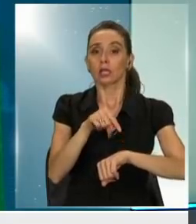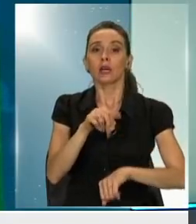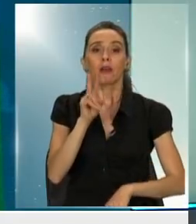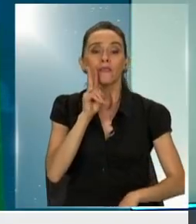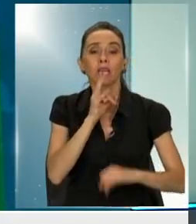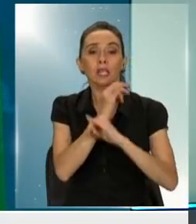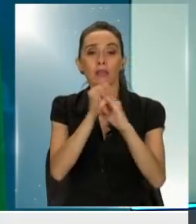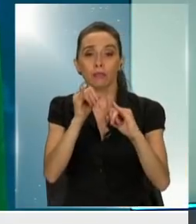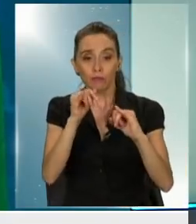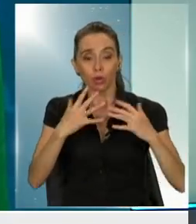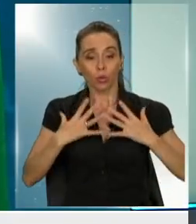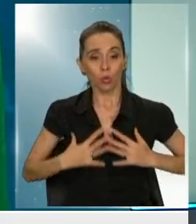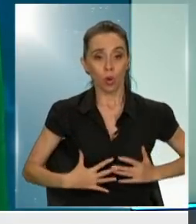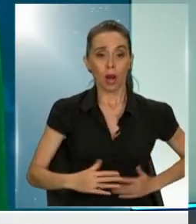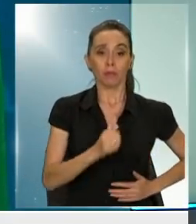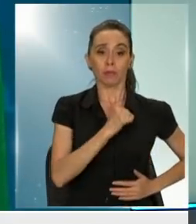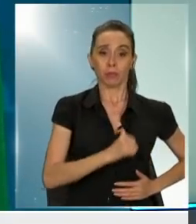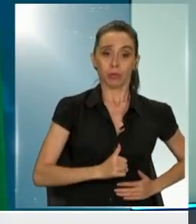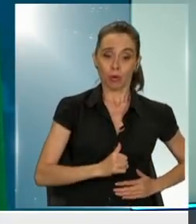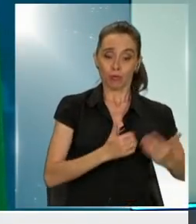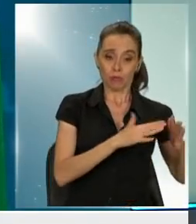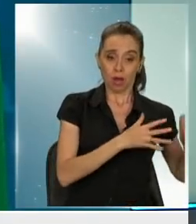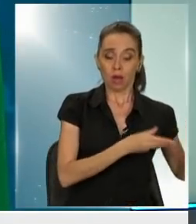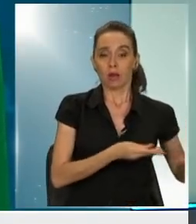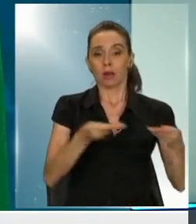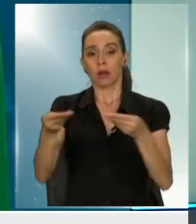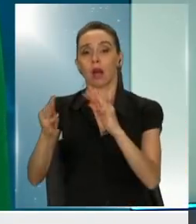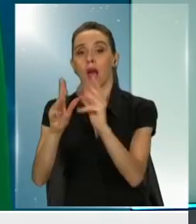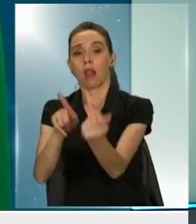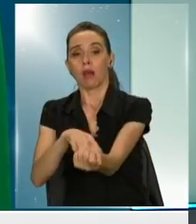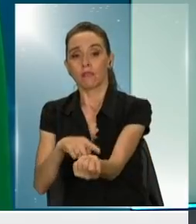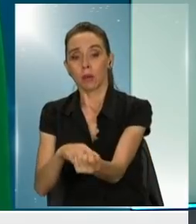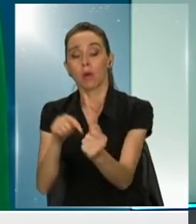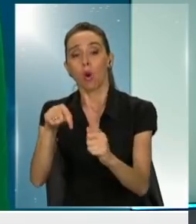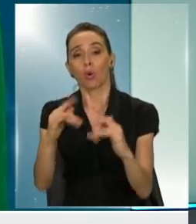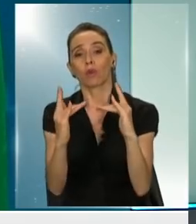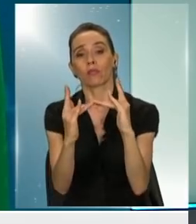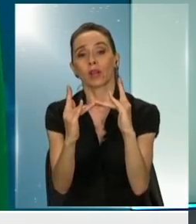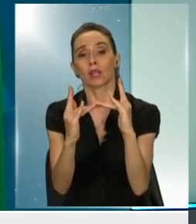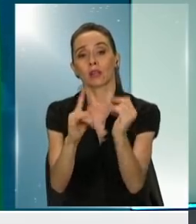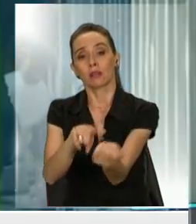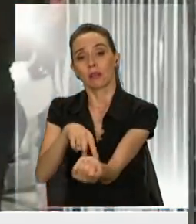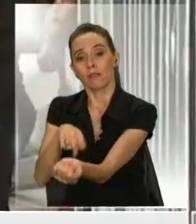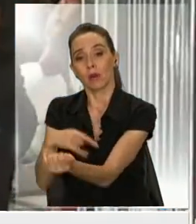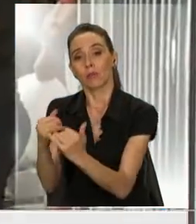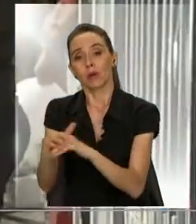el día en que fue velada por sus más cercanos. Vamos a revisar detalles en la nota de Catalina Miranda.